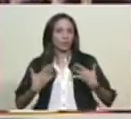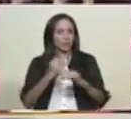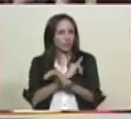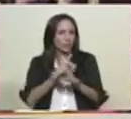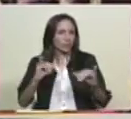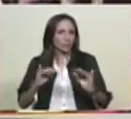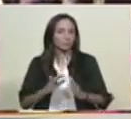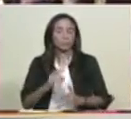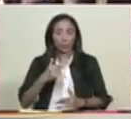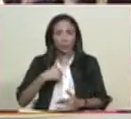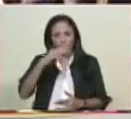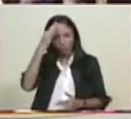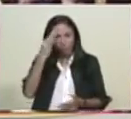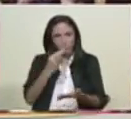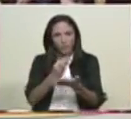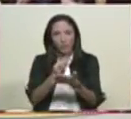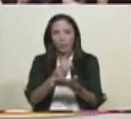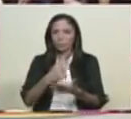Lo creo profundamente.